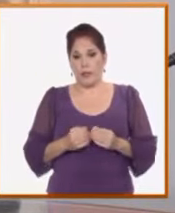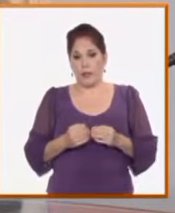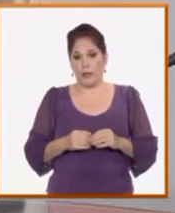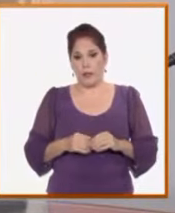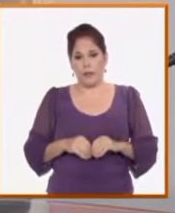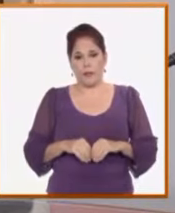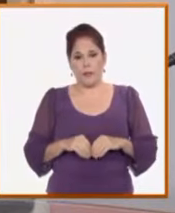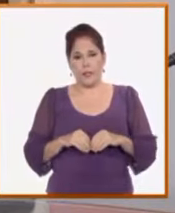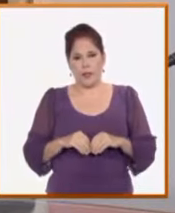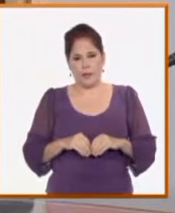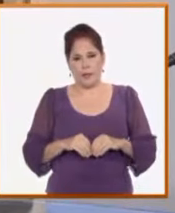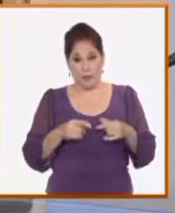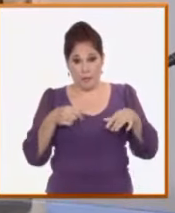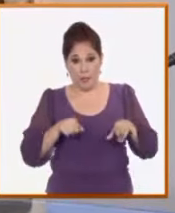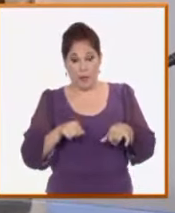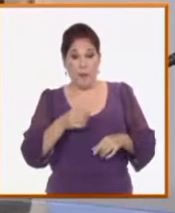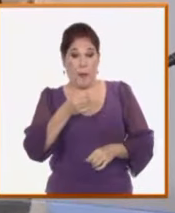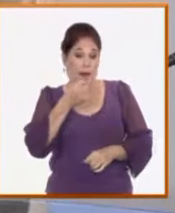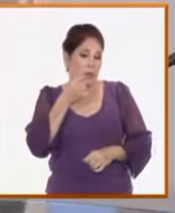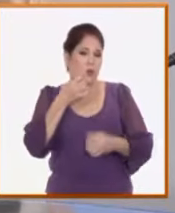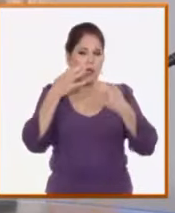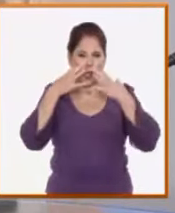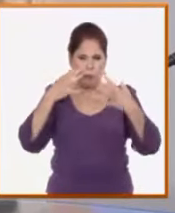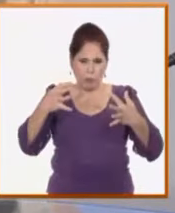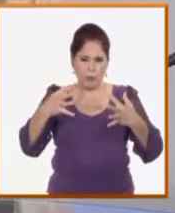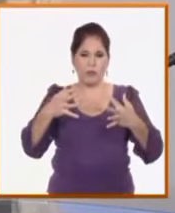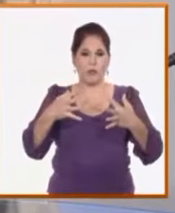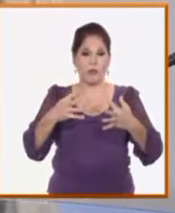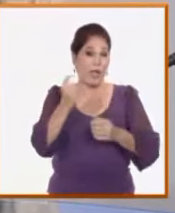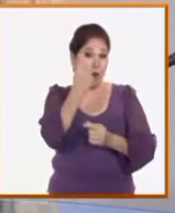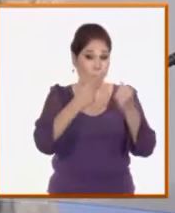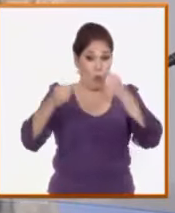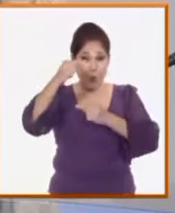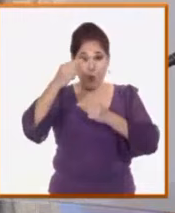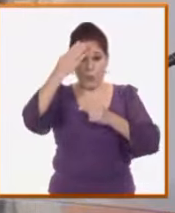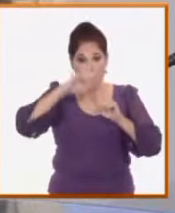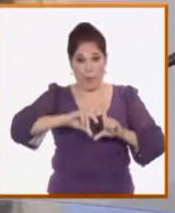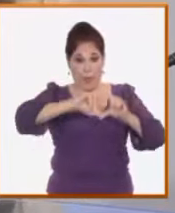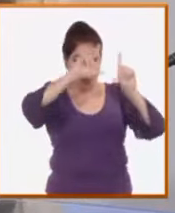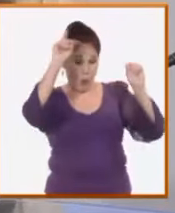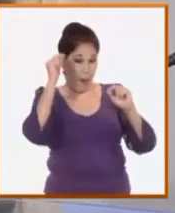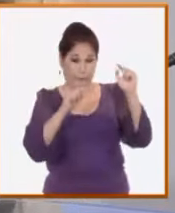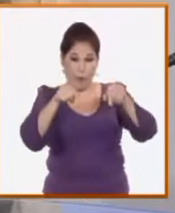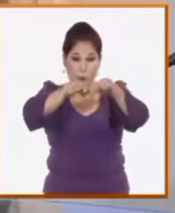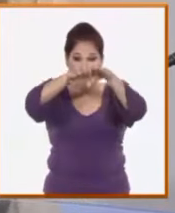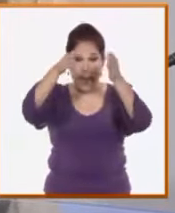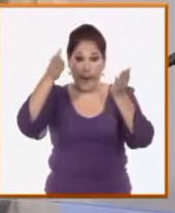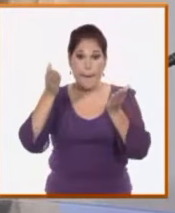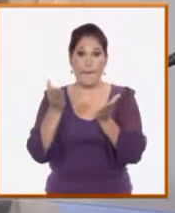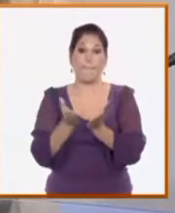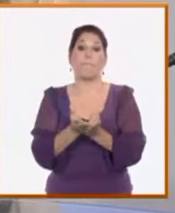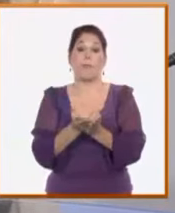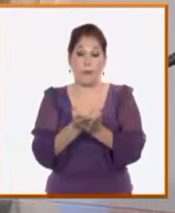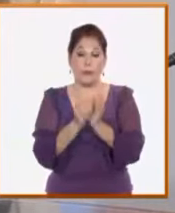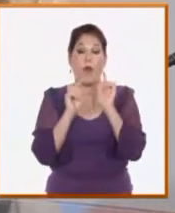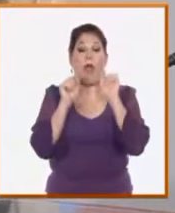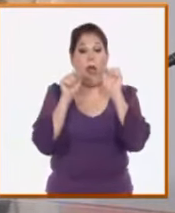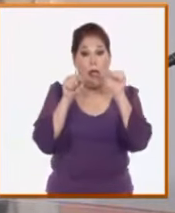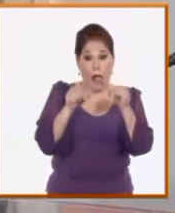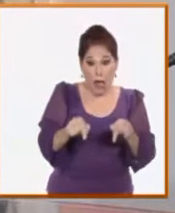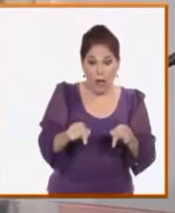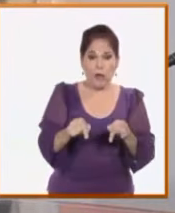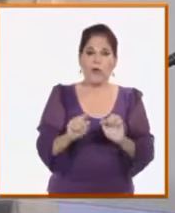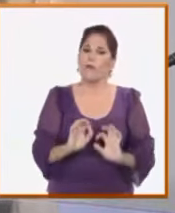reiterativo he de significar que el único país en el mundo que cuenta la semilla somos noos Es decir de ahí